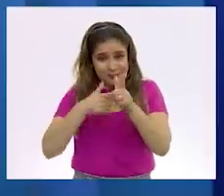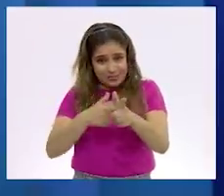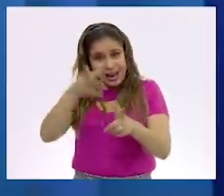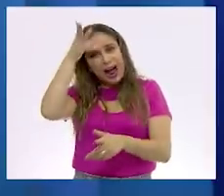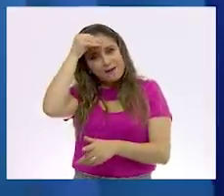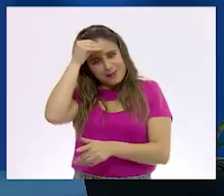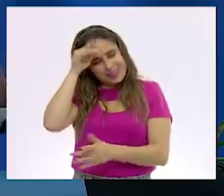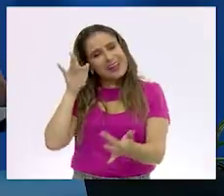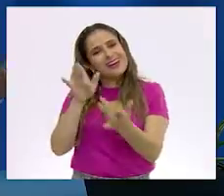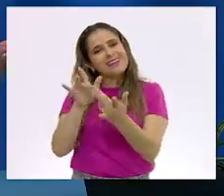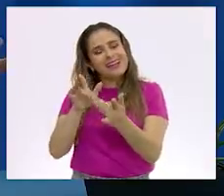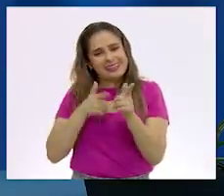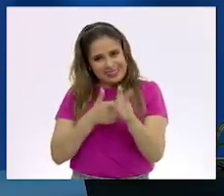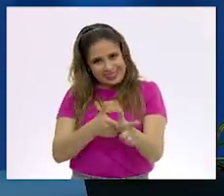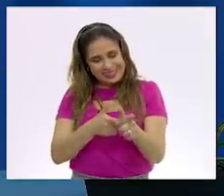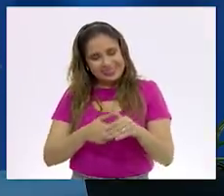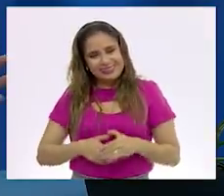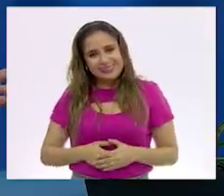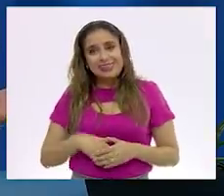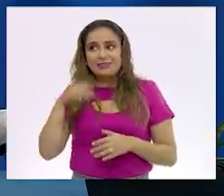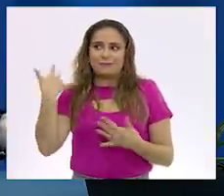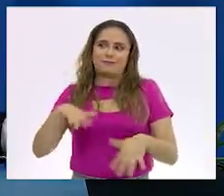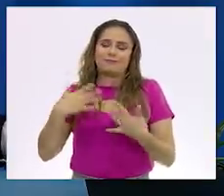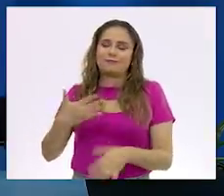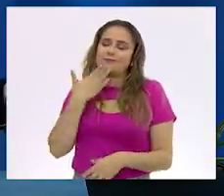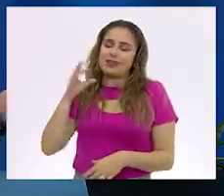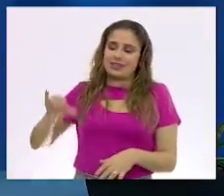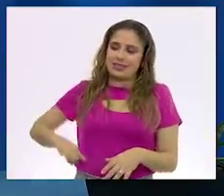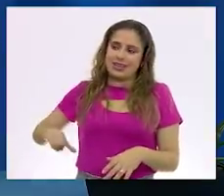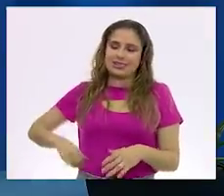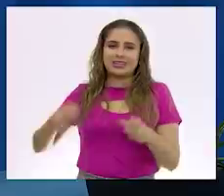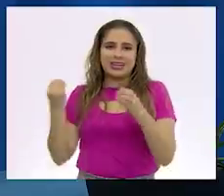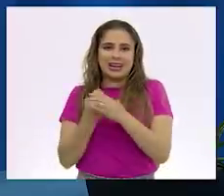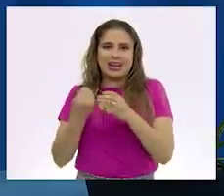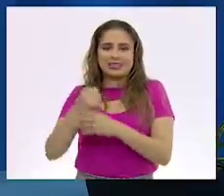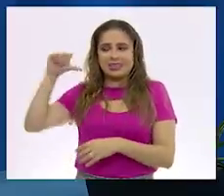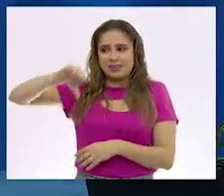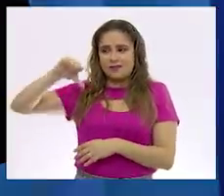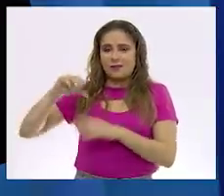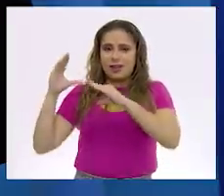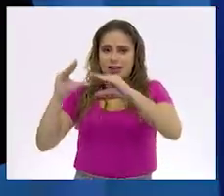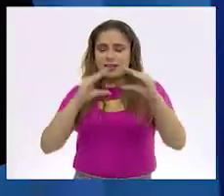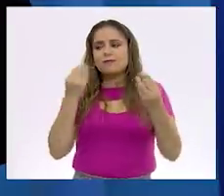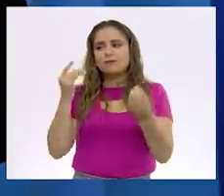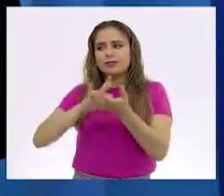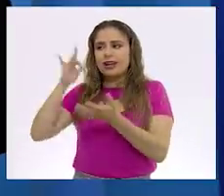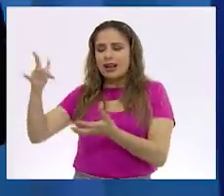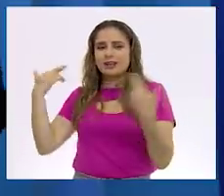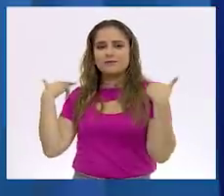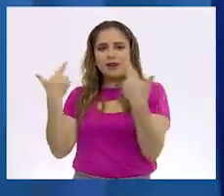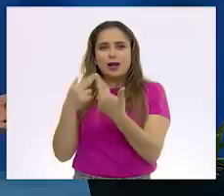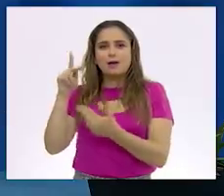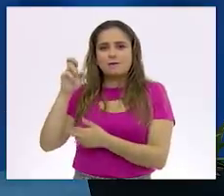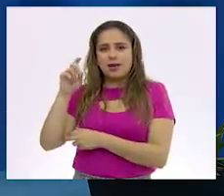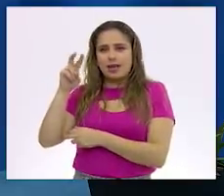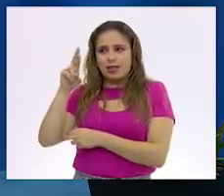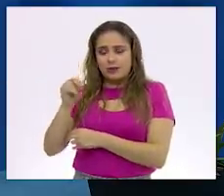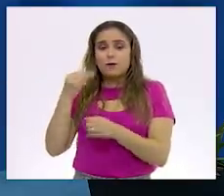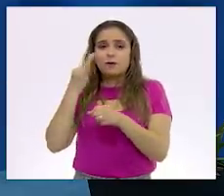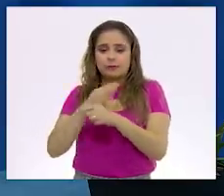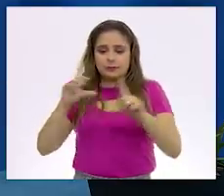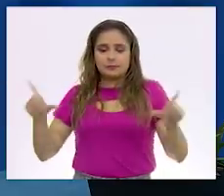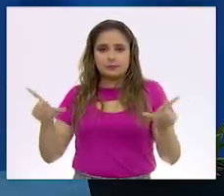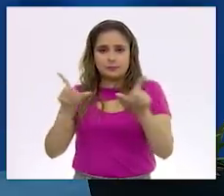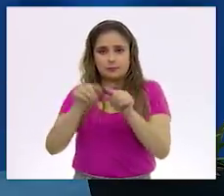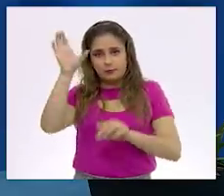contacto. Muy bien, pues muy interesante la clase de hoy. Muchísimas gracias, maestro Pedro. Hemos terminado con